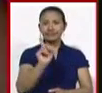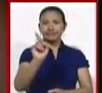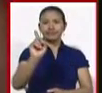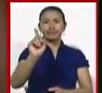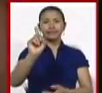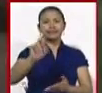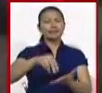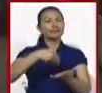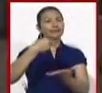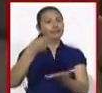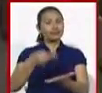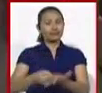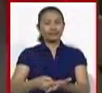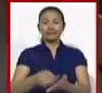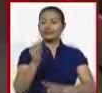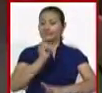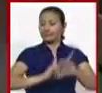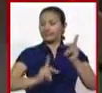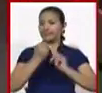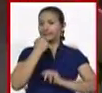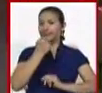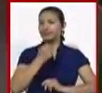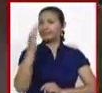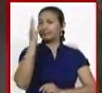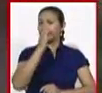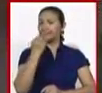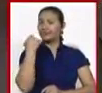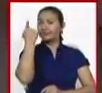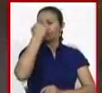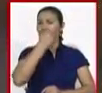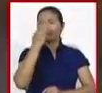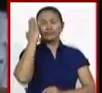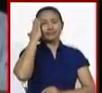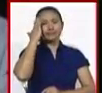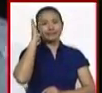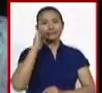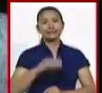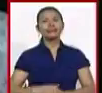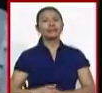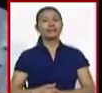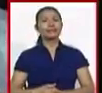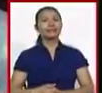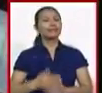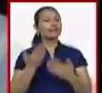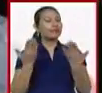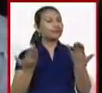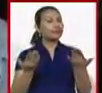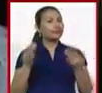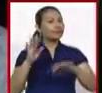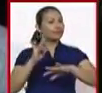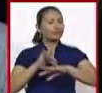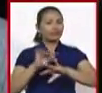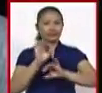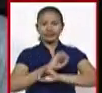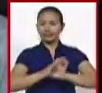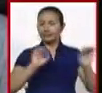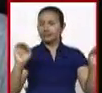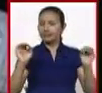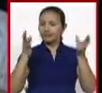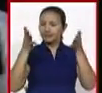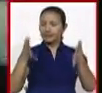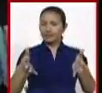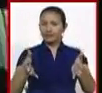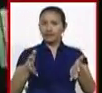de la chichería venía. Los vecinos manifestaron que nunca lo habían visto por esta zona. Y ahí estaba nomás, pues no lo tocamos nosotros para